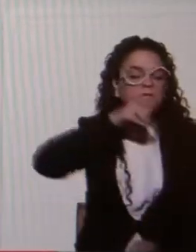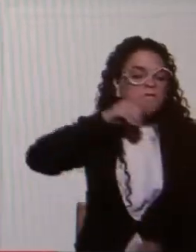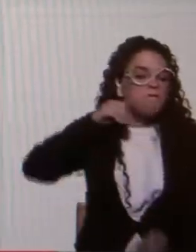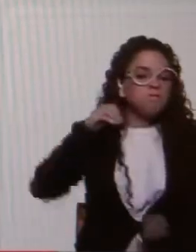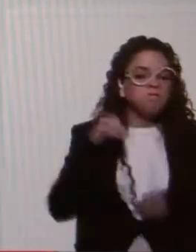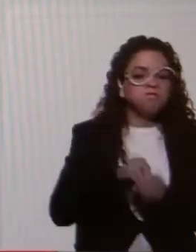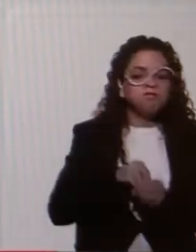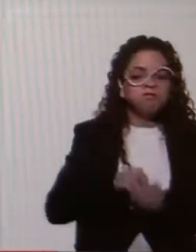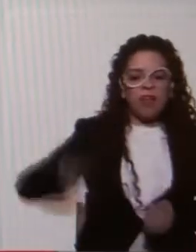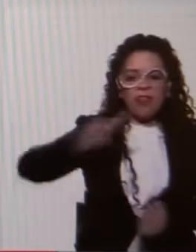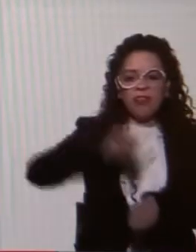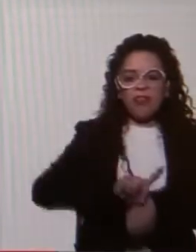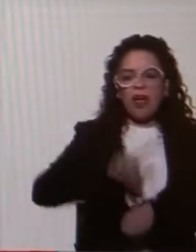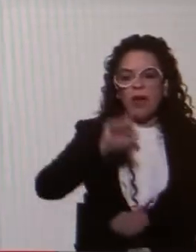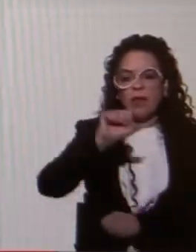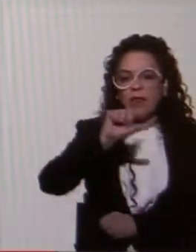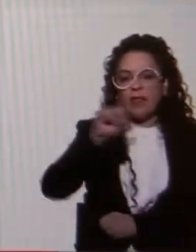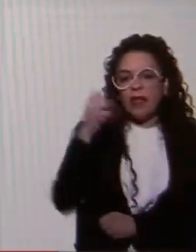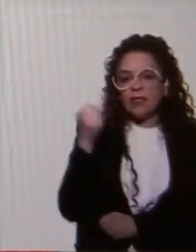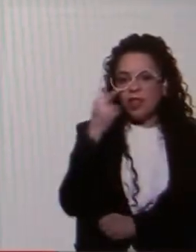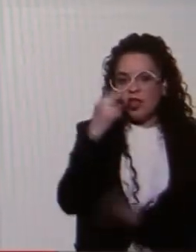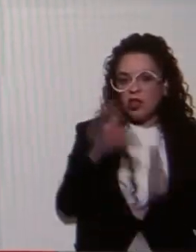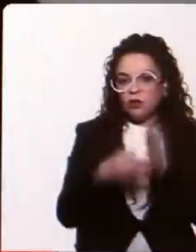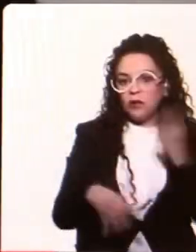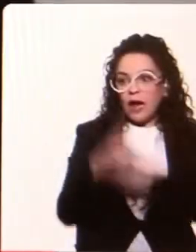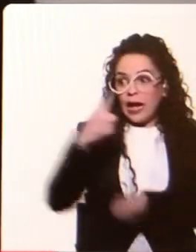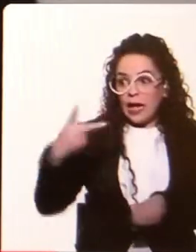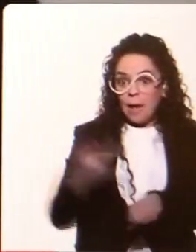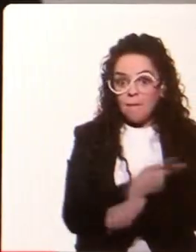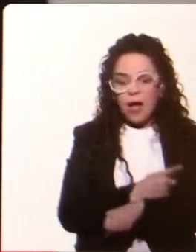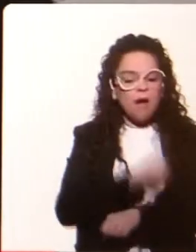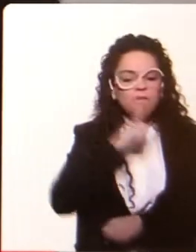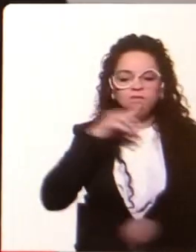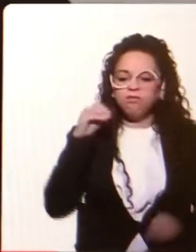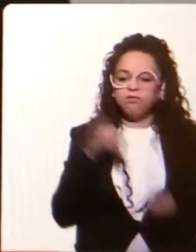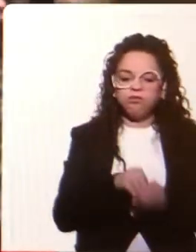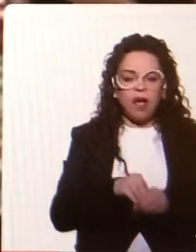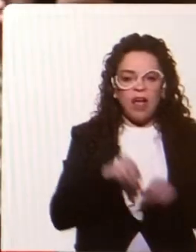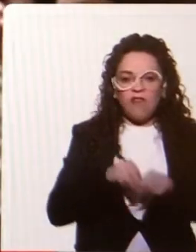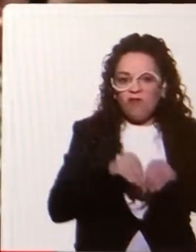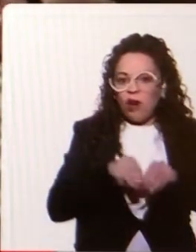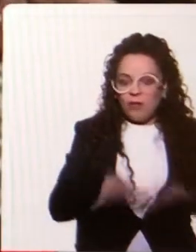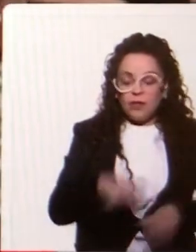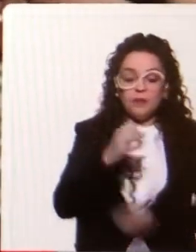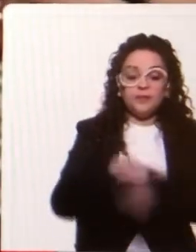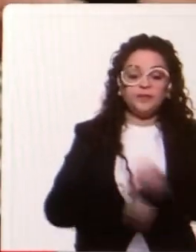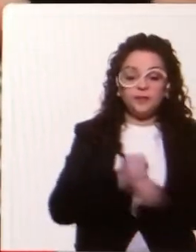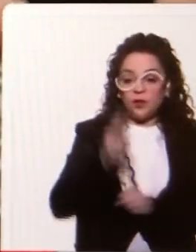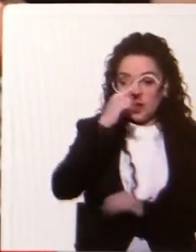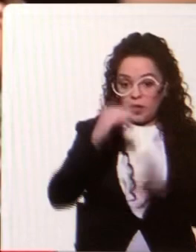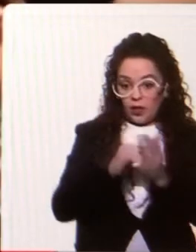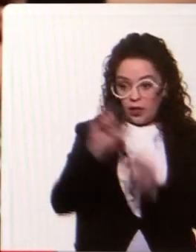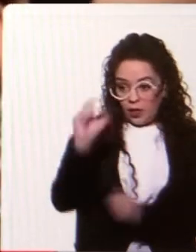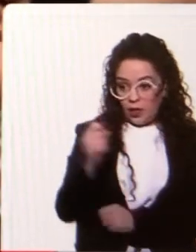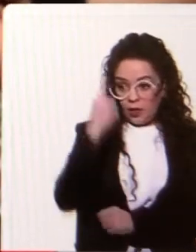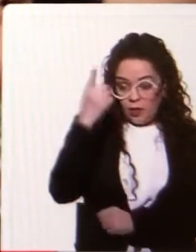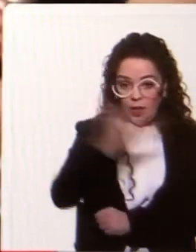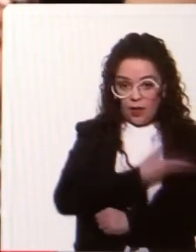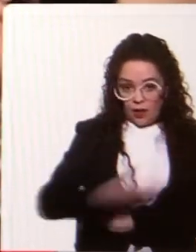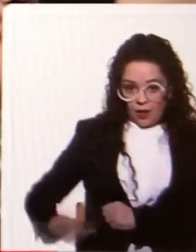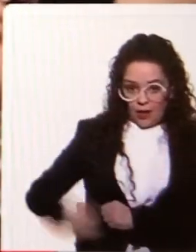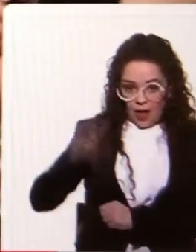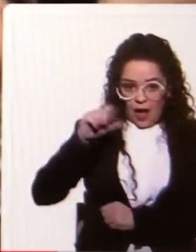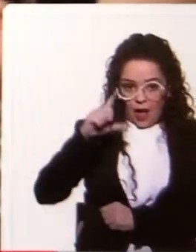hubiera sido el responsable de la desaparición de sus hijos Qué quiere decir que ya hay un